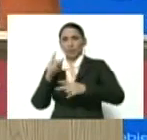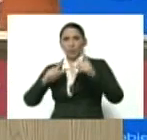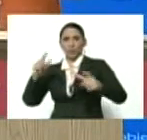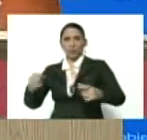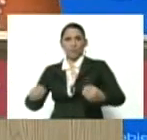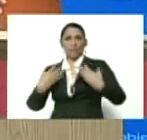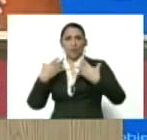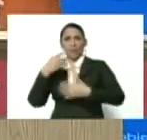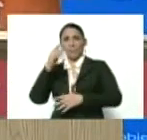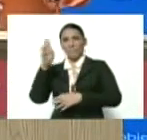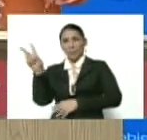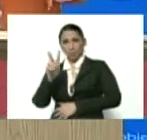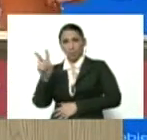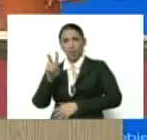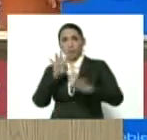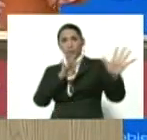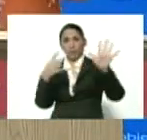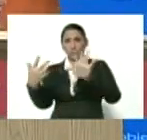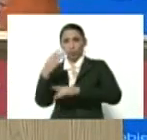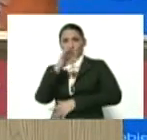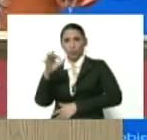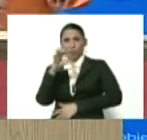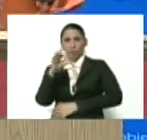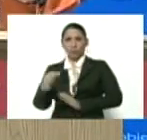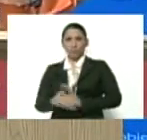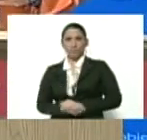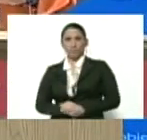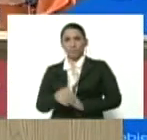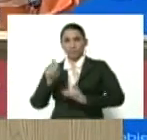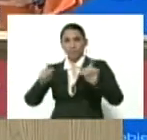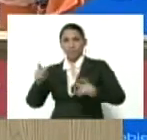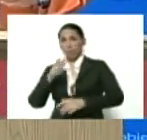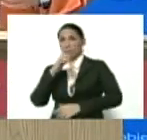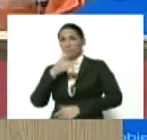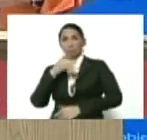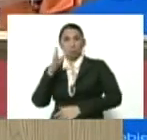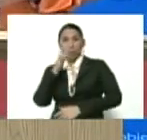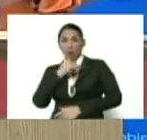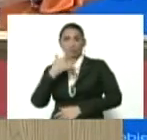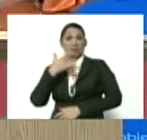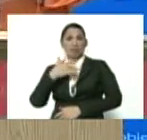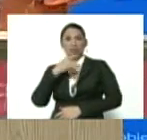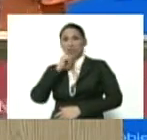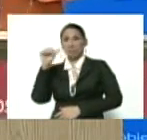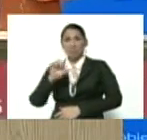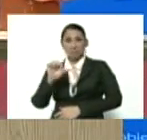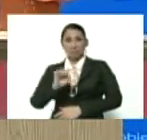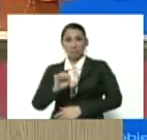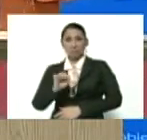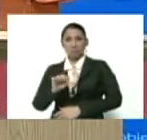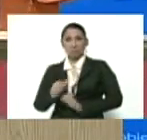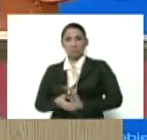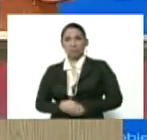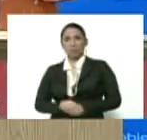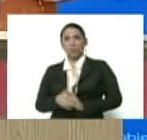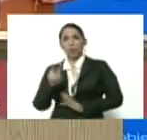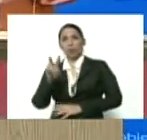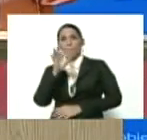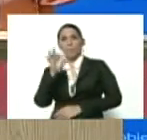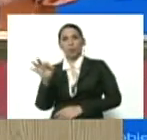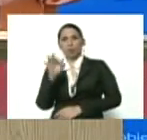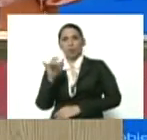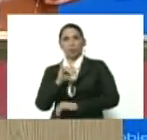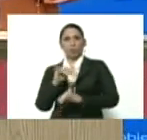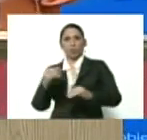Venezuela. Repito, 98% casos asintomáticos y casos leves. Y un 2% que